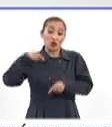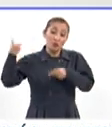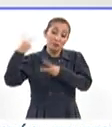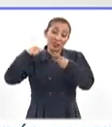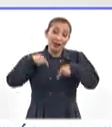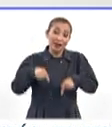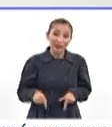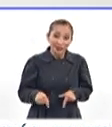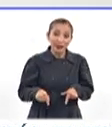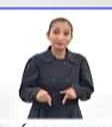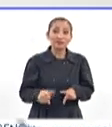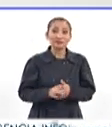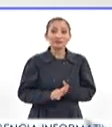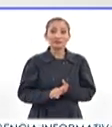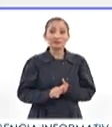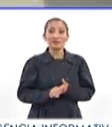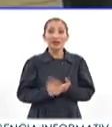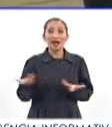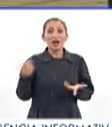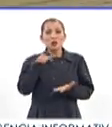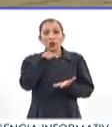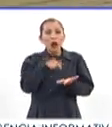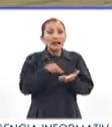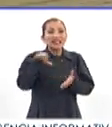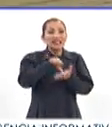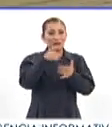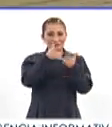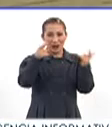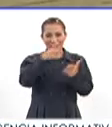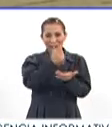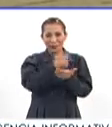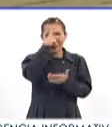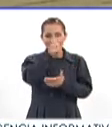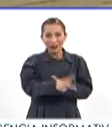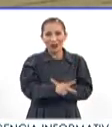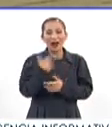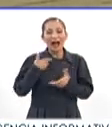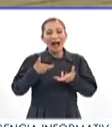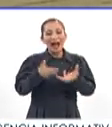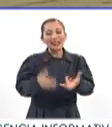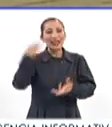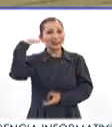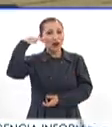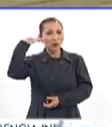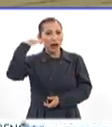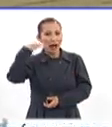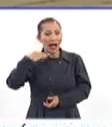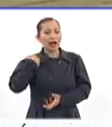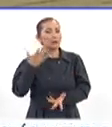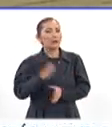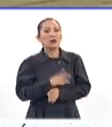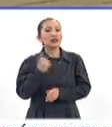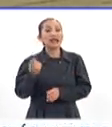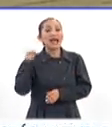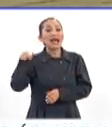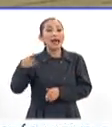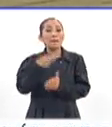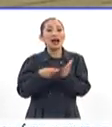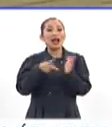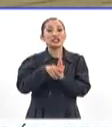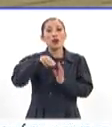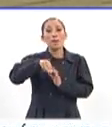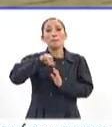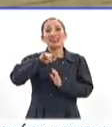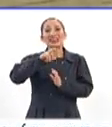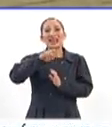estar aquí en pues el corazón del Centro Histórico de la Ciudad de México, en la calle de Tacuba, nada más y nada menos que en el Palacio